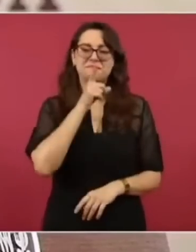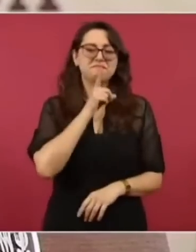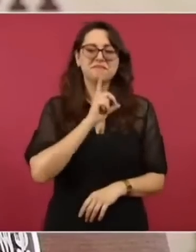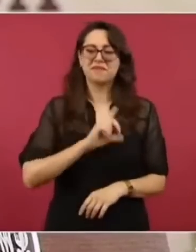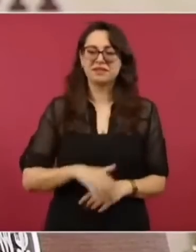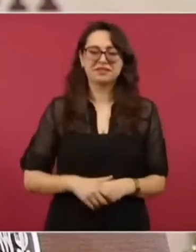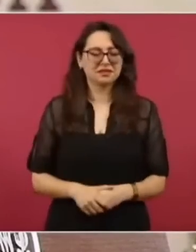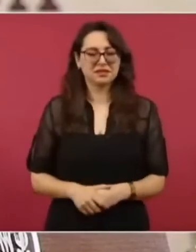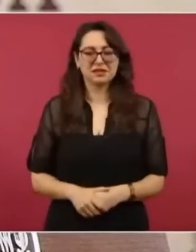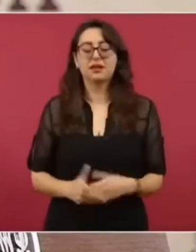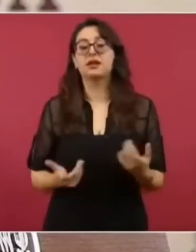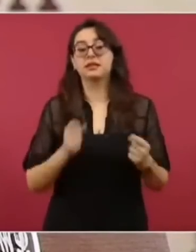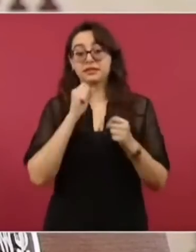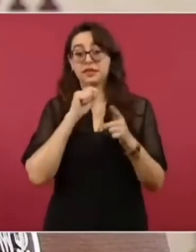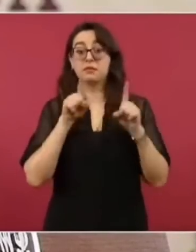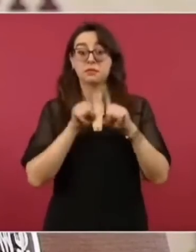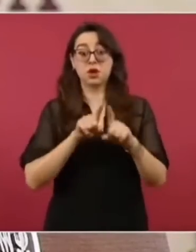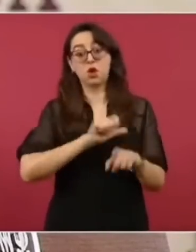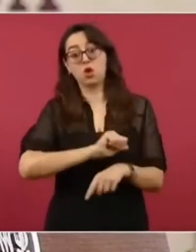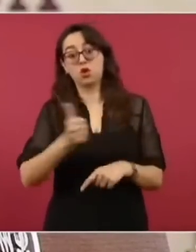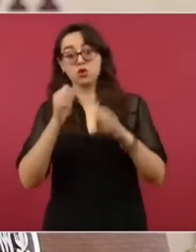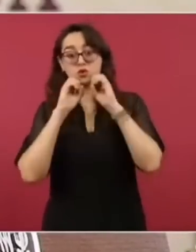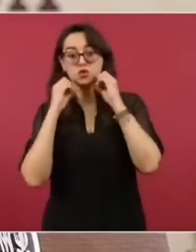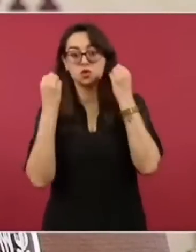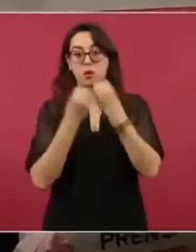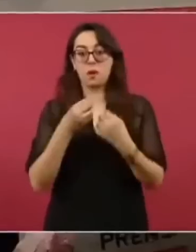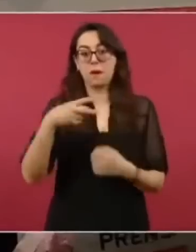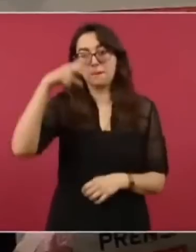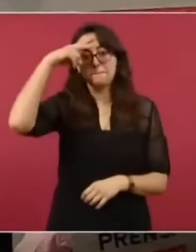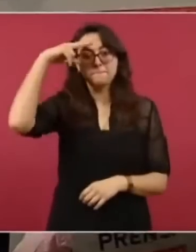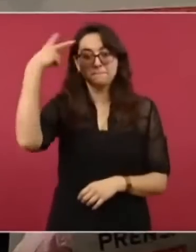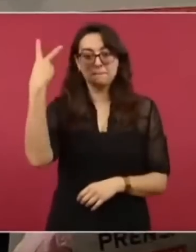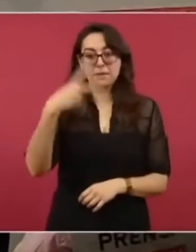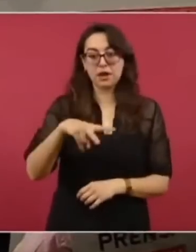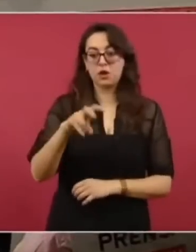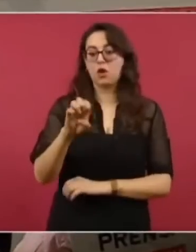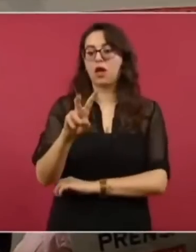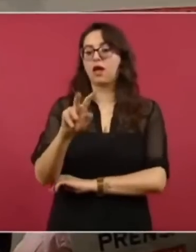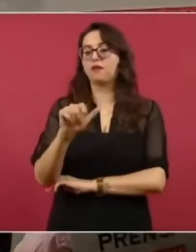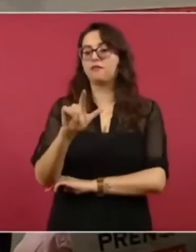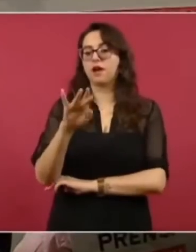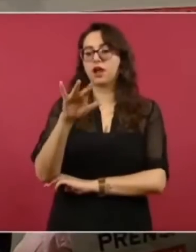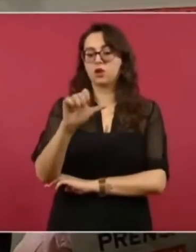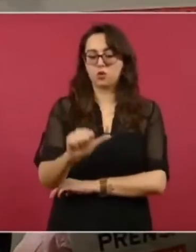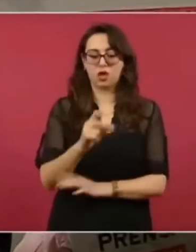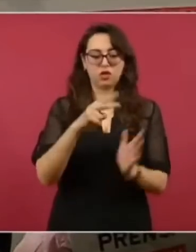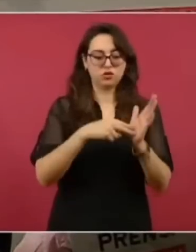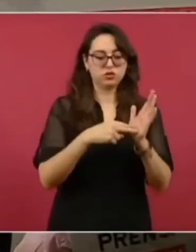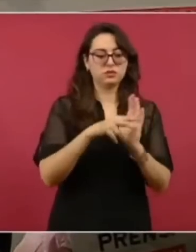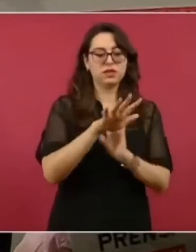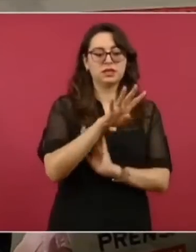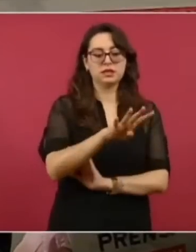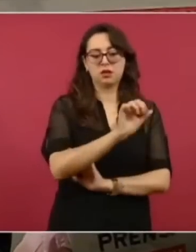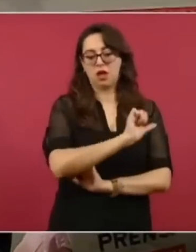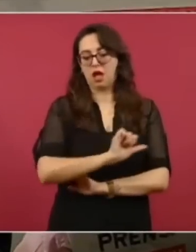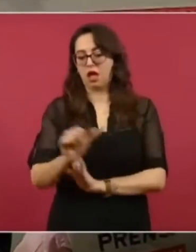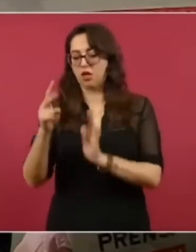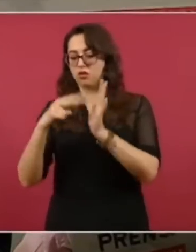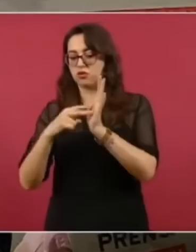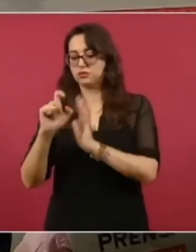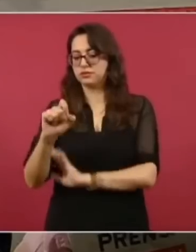también se encuentran México Evalúa, quien recibió de 2019 a 2023 de